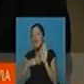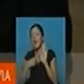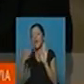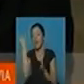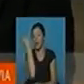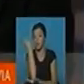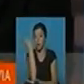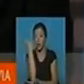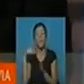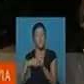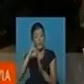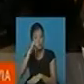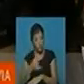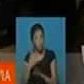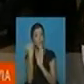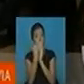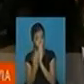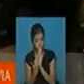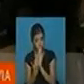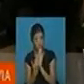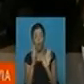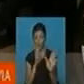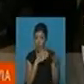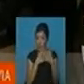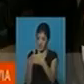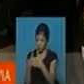resultado, ¿sí? con las limitaciones del informe, digamos,